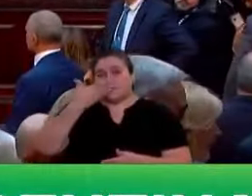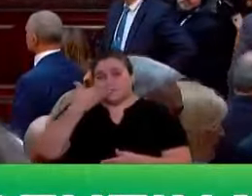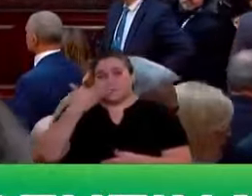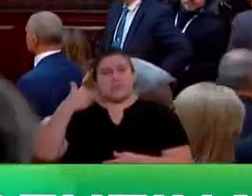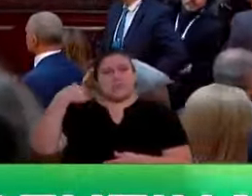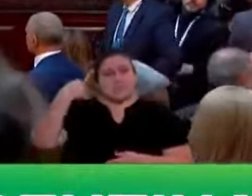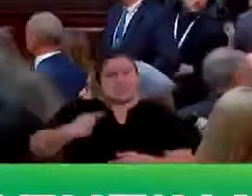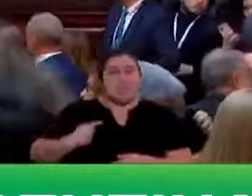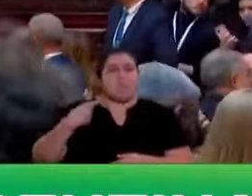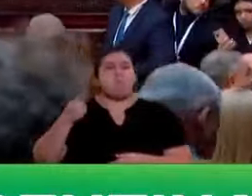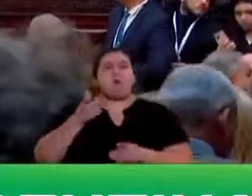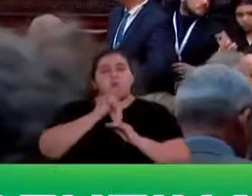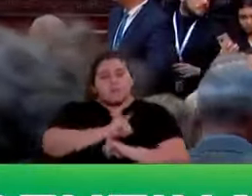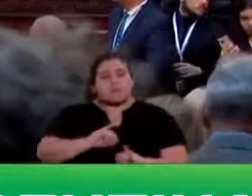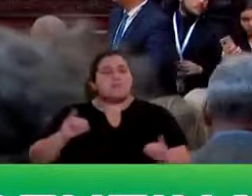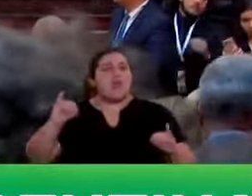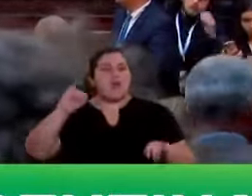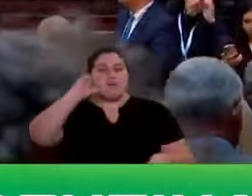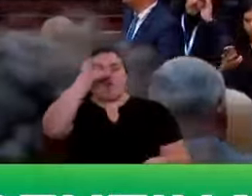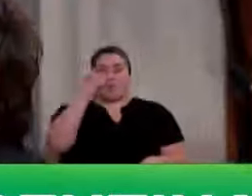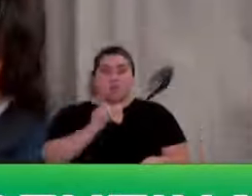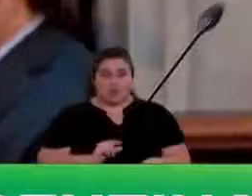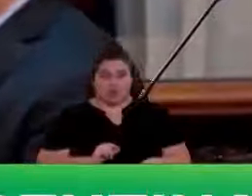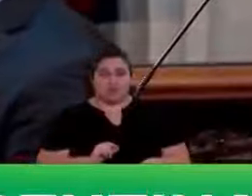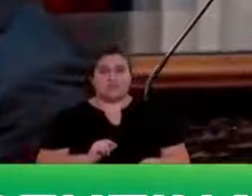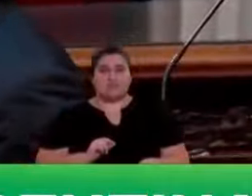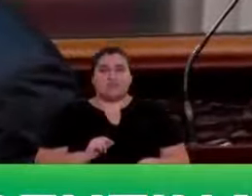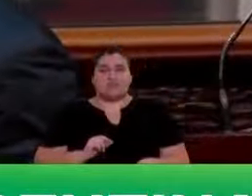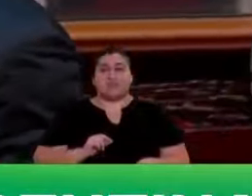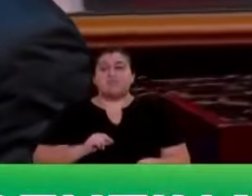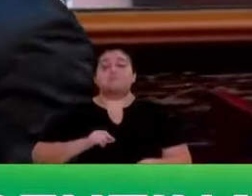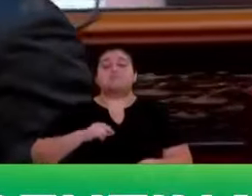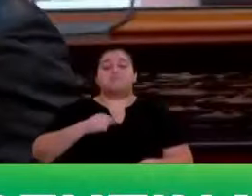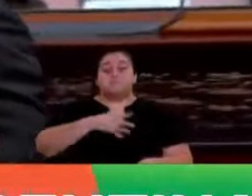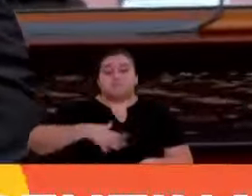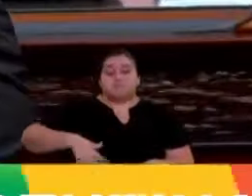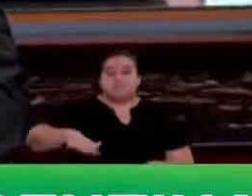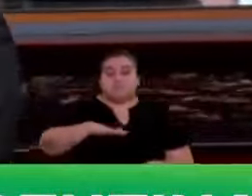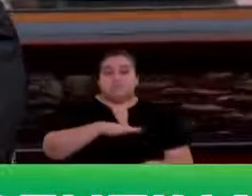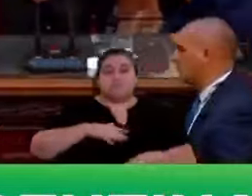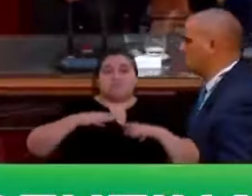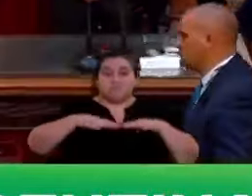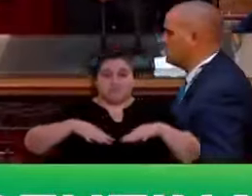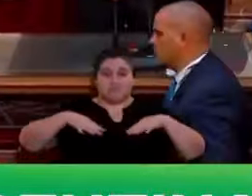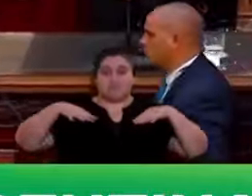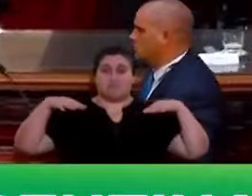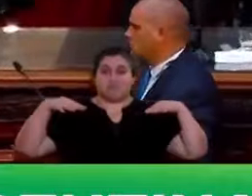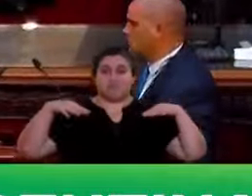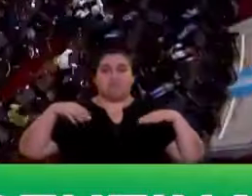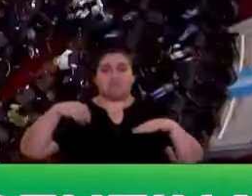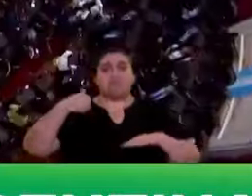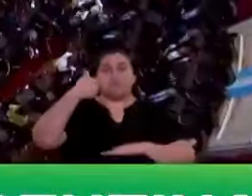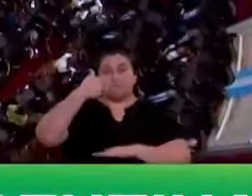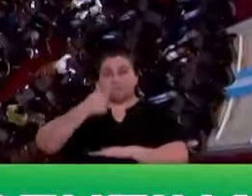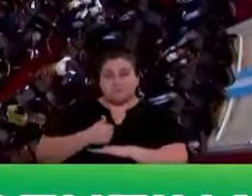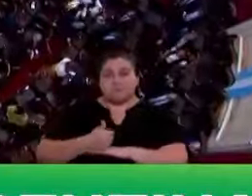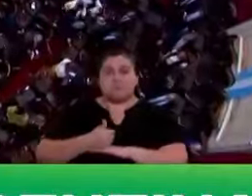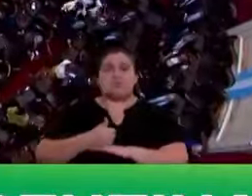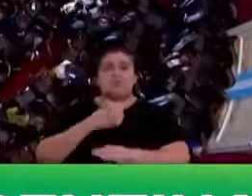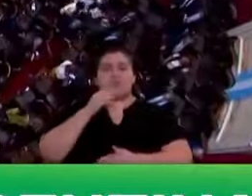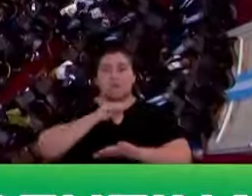nacional, que pudimos poner en condiciones las escuelas para que empiecen las clases. Para nosotros es un día importante, es un día